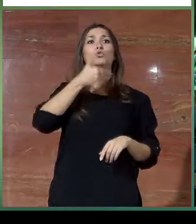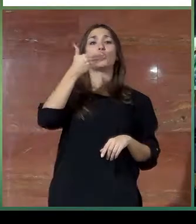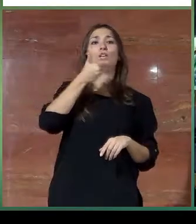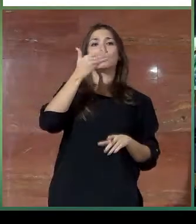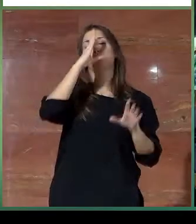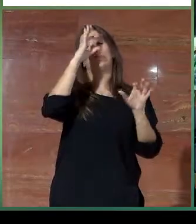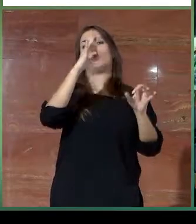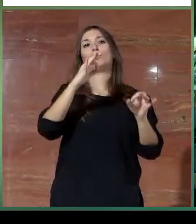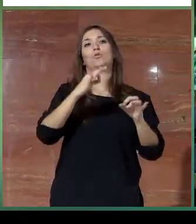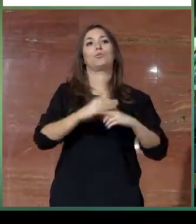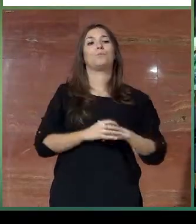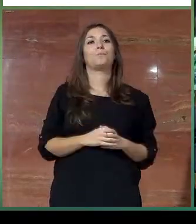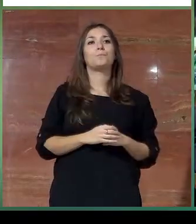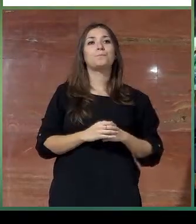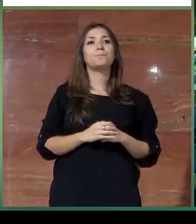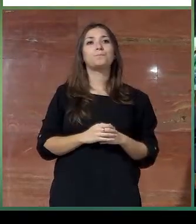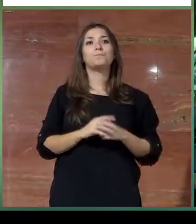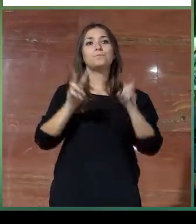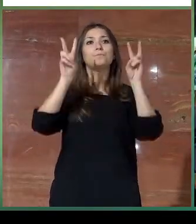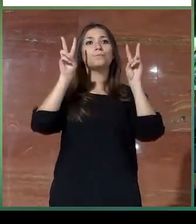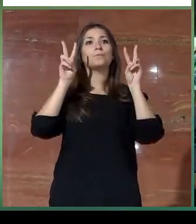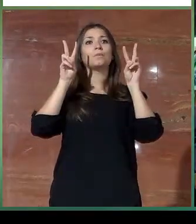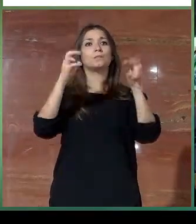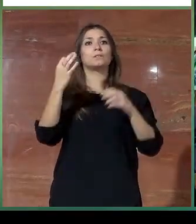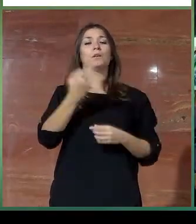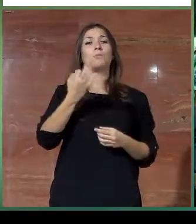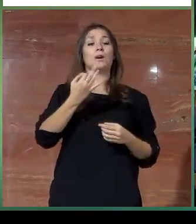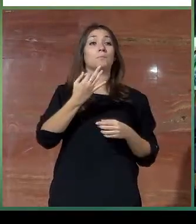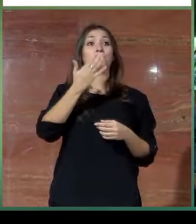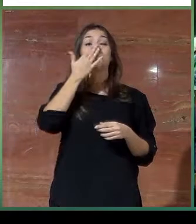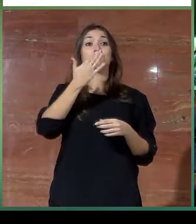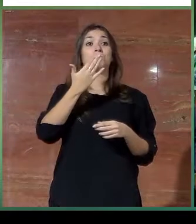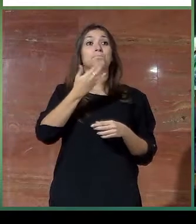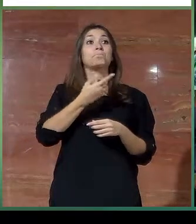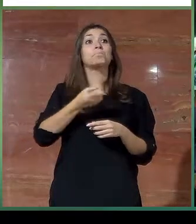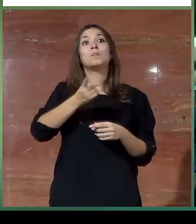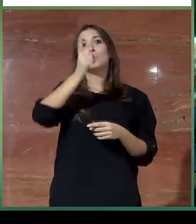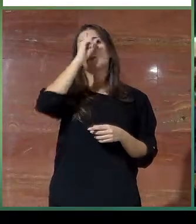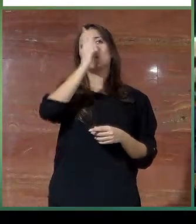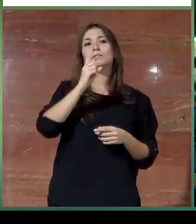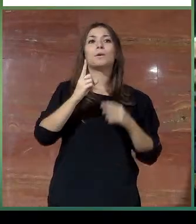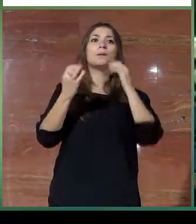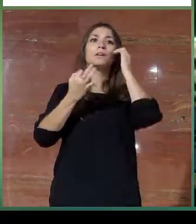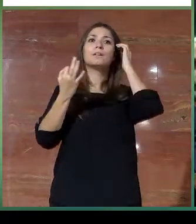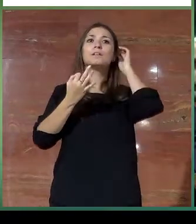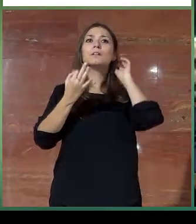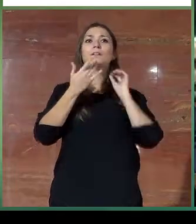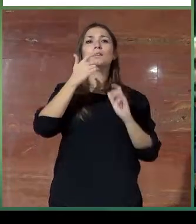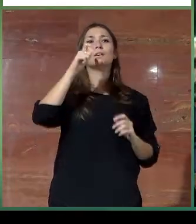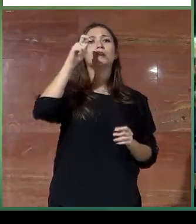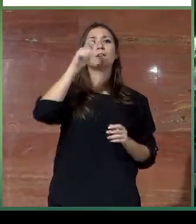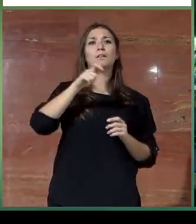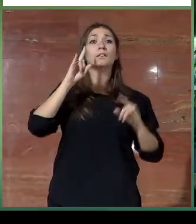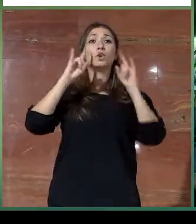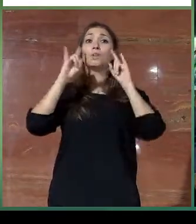supuesto. Y es un tema que no se tiene en cuenta y que nos gustaría que en próximas ediciones